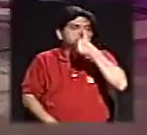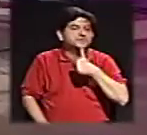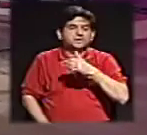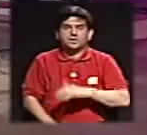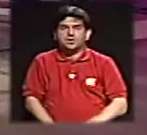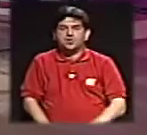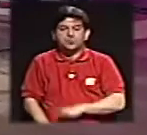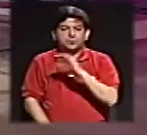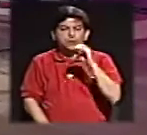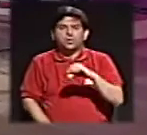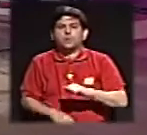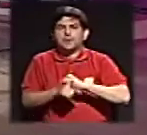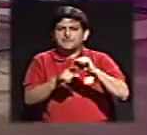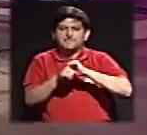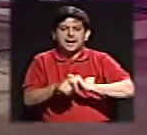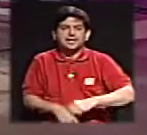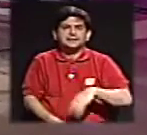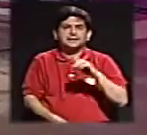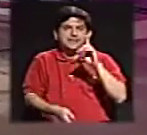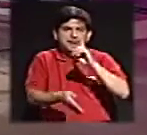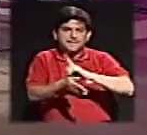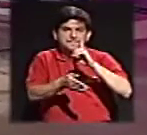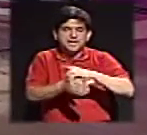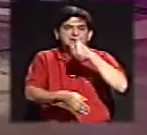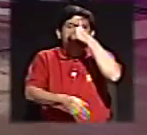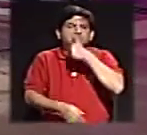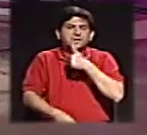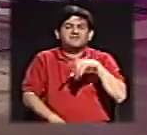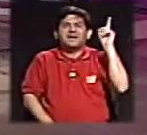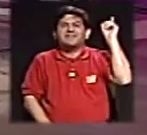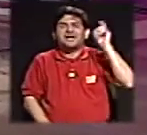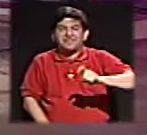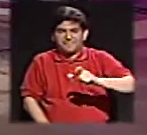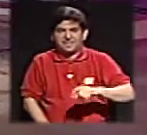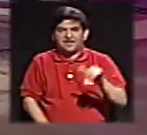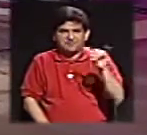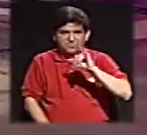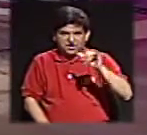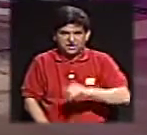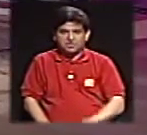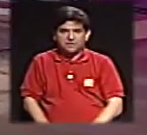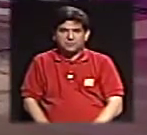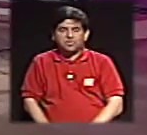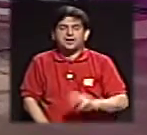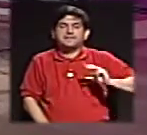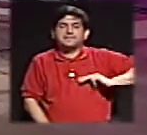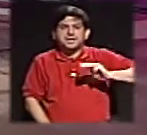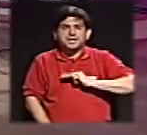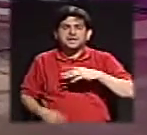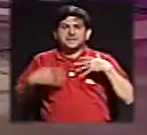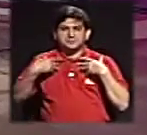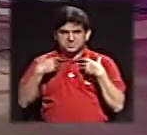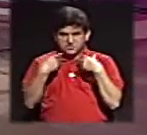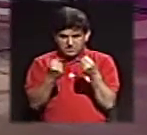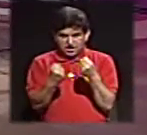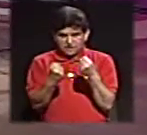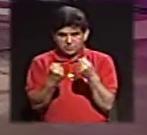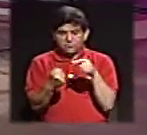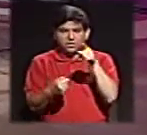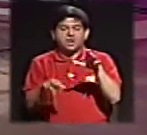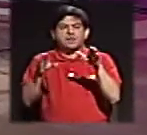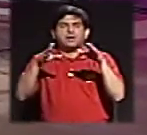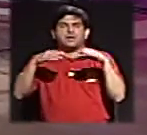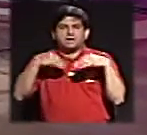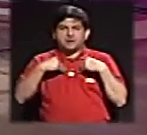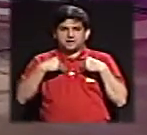privados o la práctica médica privada, pues debe de ser también el Ministerio de Salud quien pues